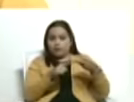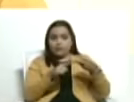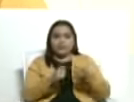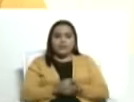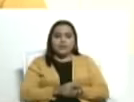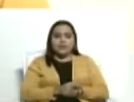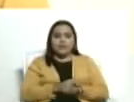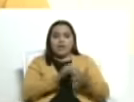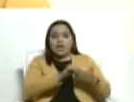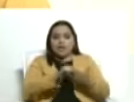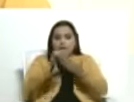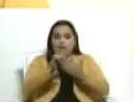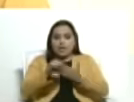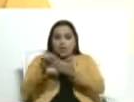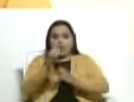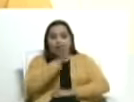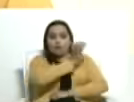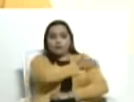de las oposiciones